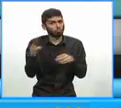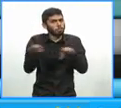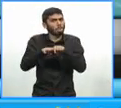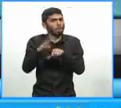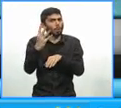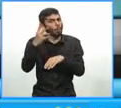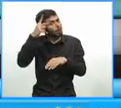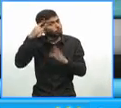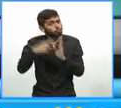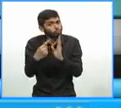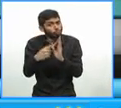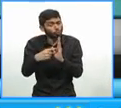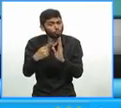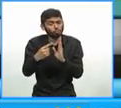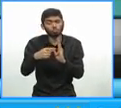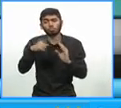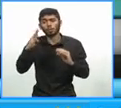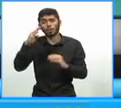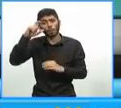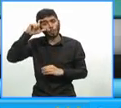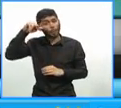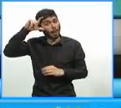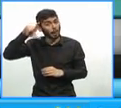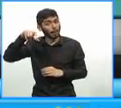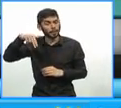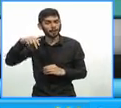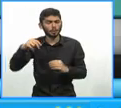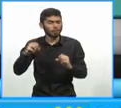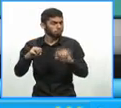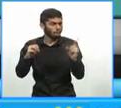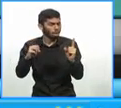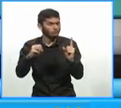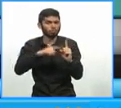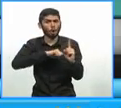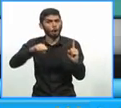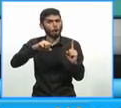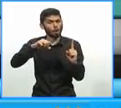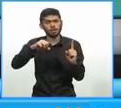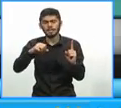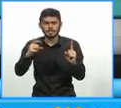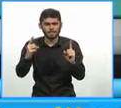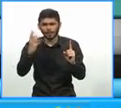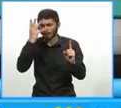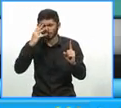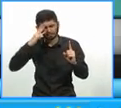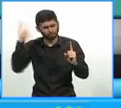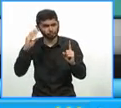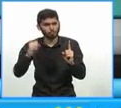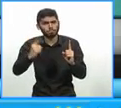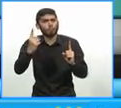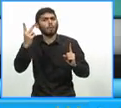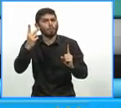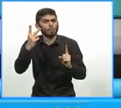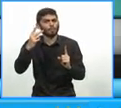Tras arrancar, perdiendo por el gol de Belén Potasa, San Lorenzo reaccionó y dio vuelta el encuentro con tantos de Agustina Fernández y